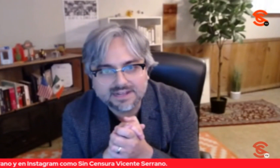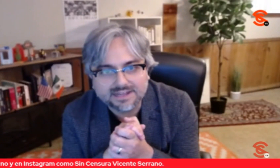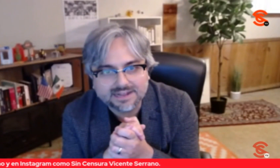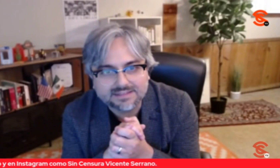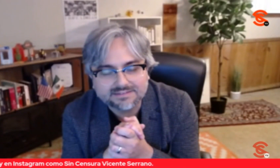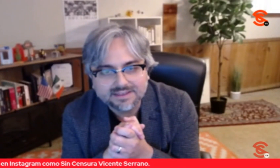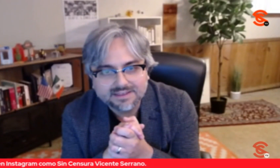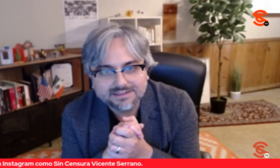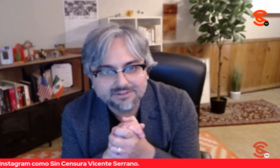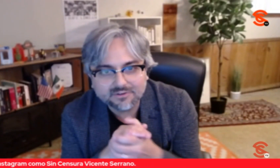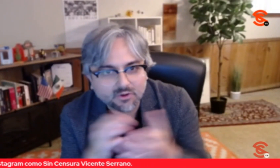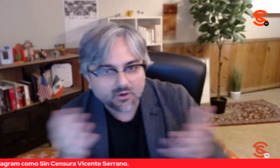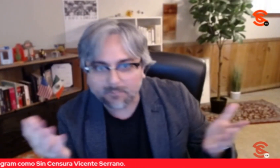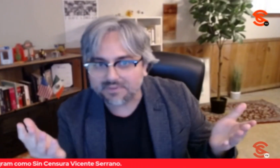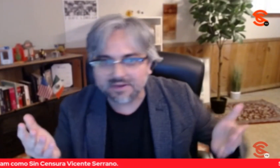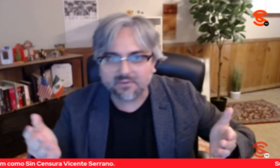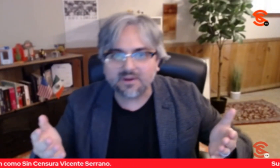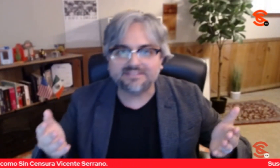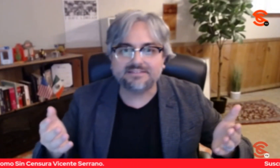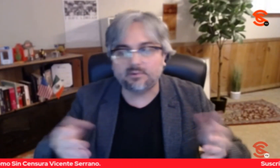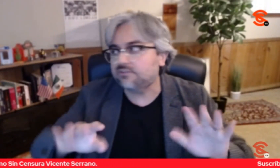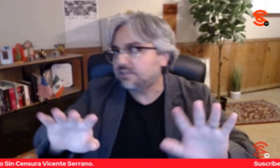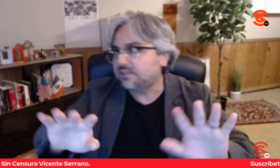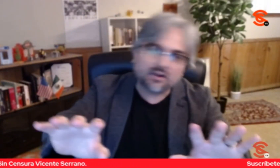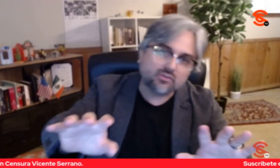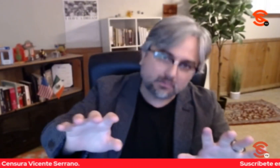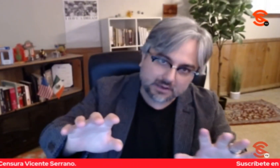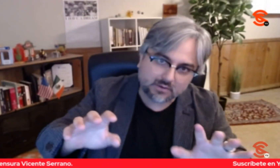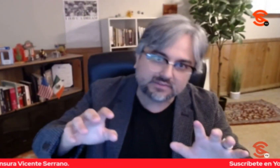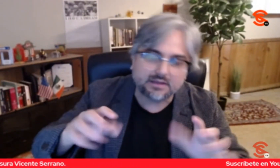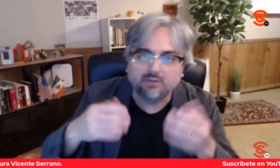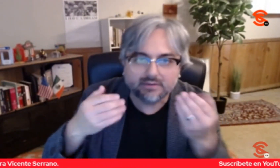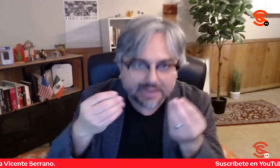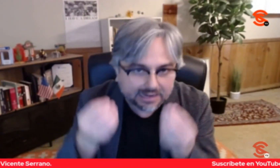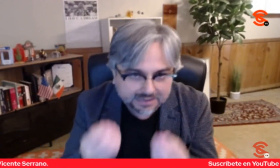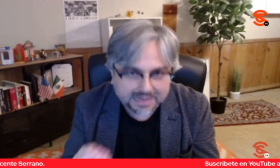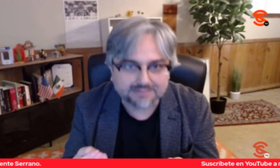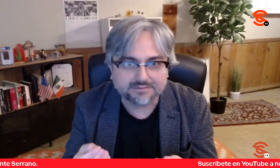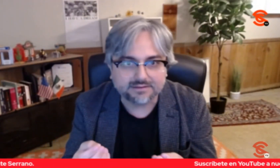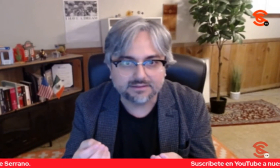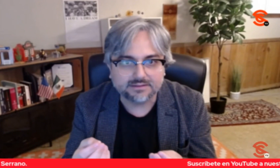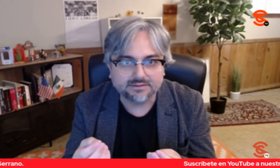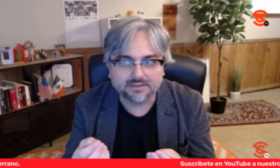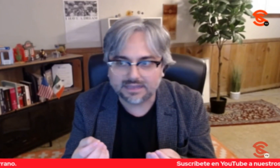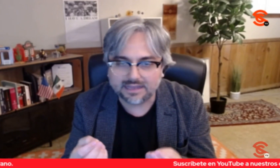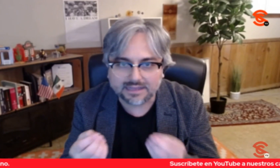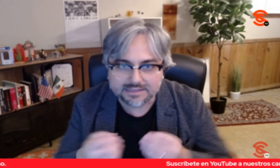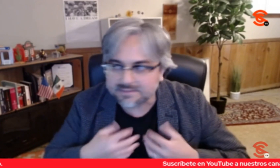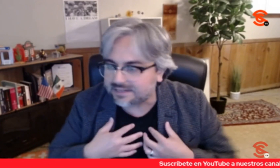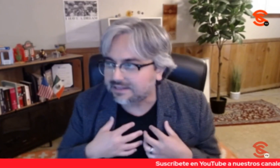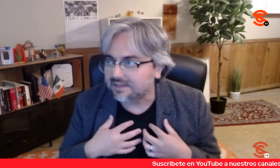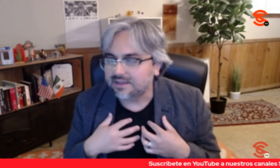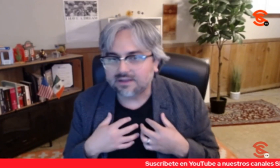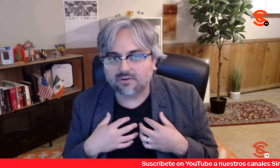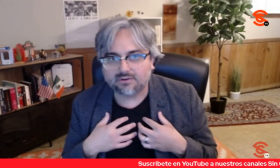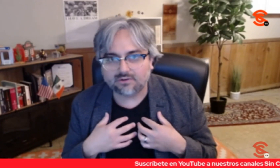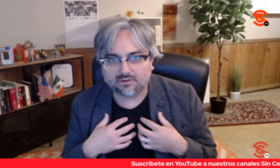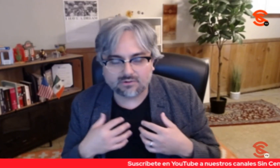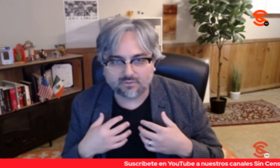la compañera Erika Hernández, no puede uno así decir, bueno, si quieren no tomen en cuenta, no, ya la regaste. Ahí